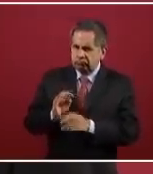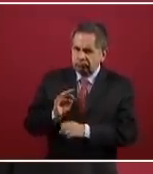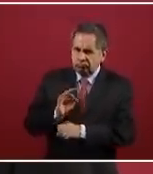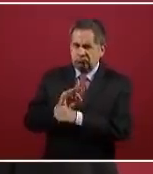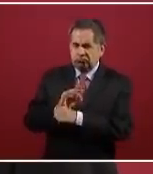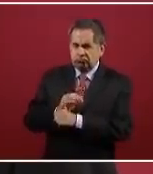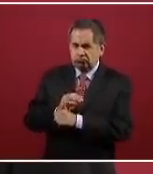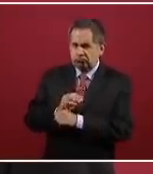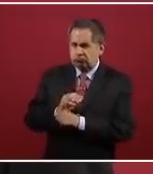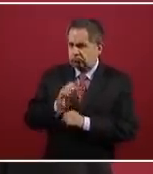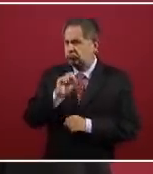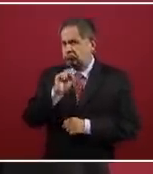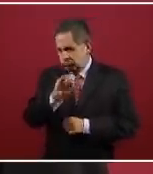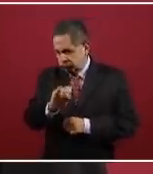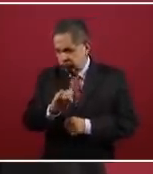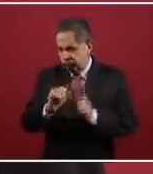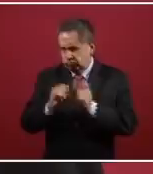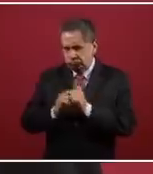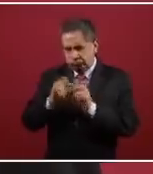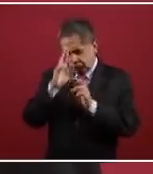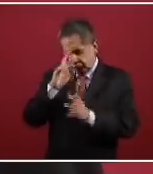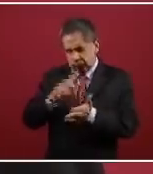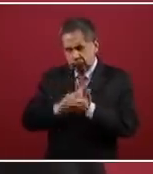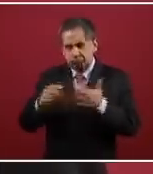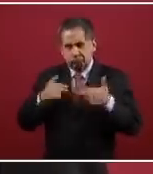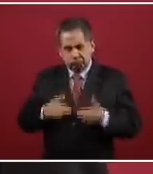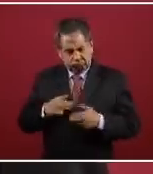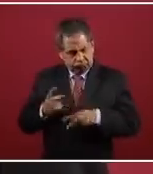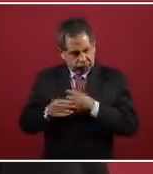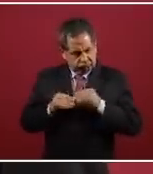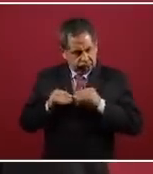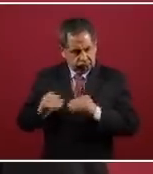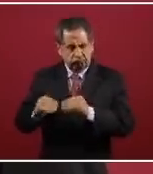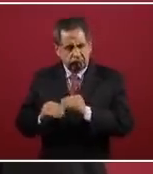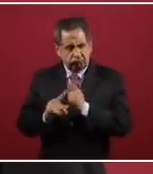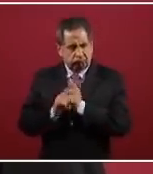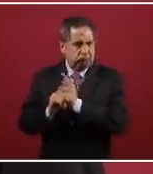con respeto a los derechos humanos,